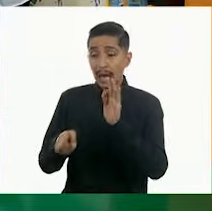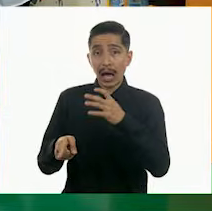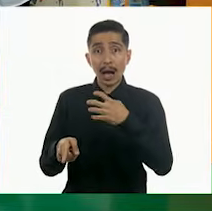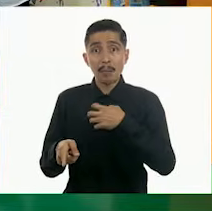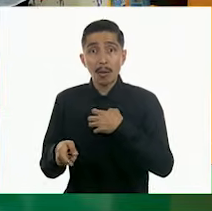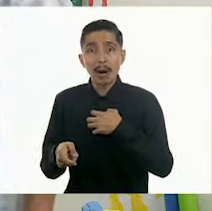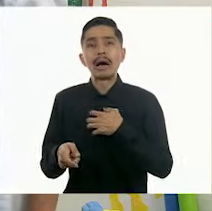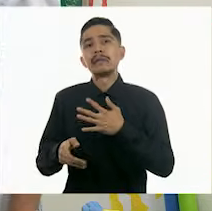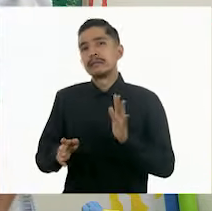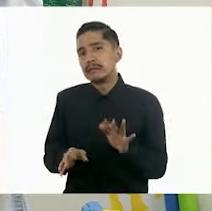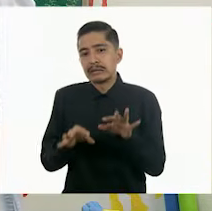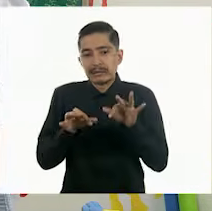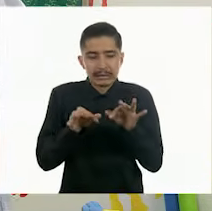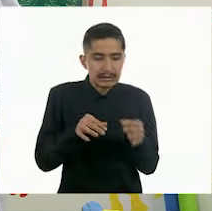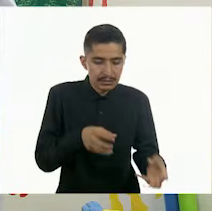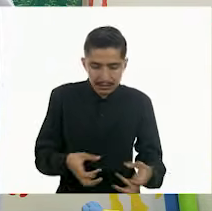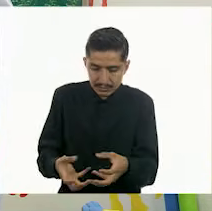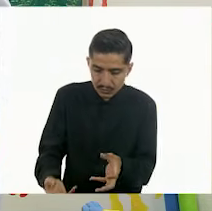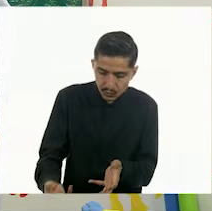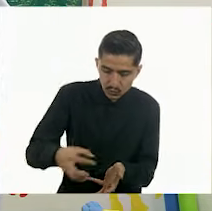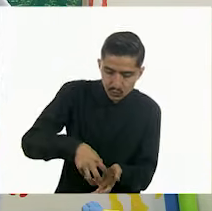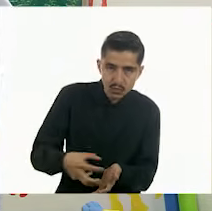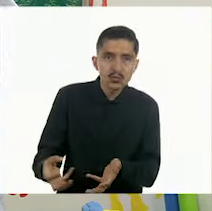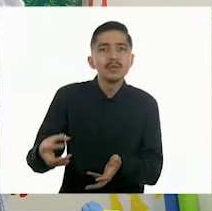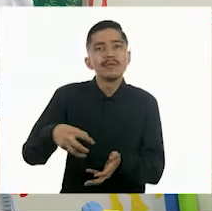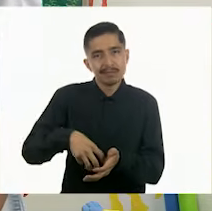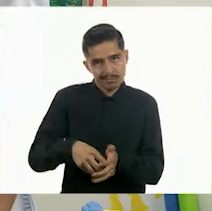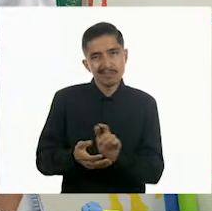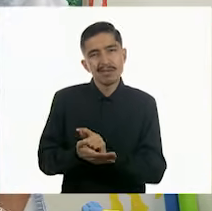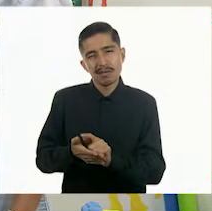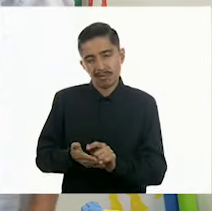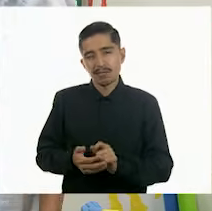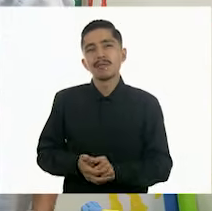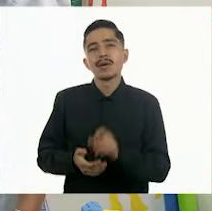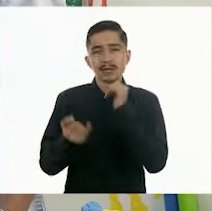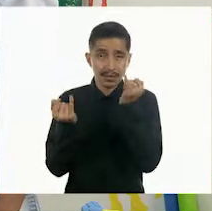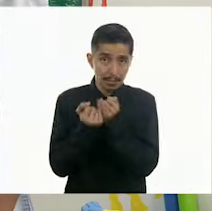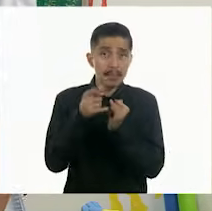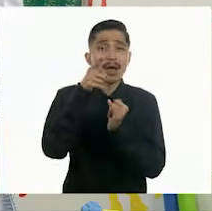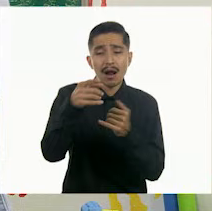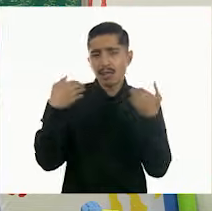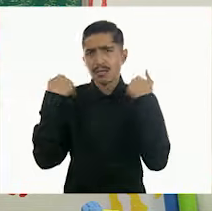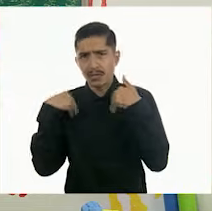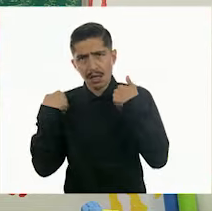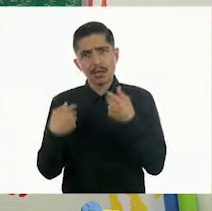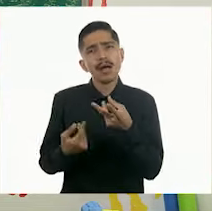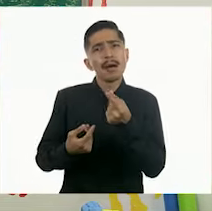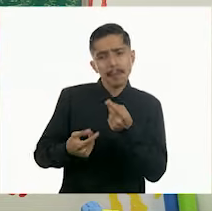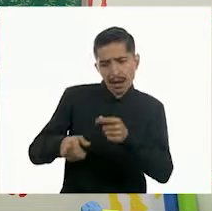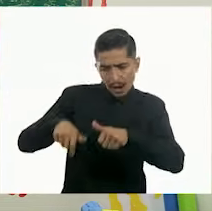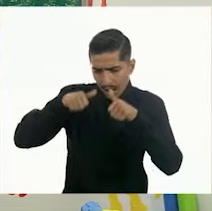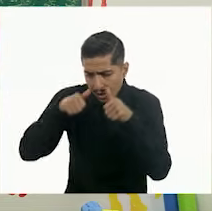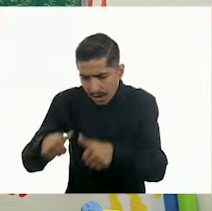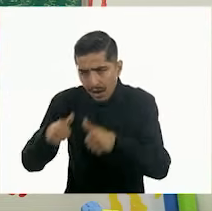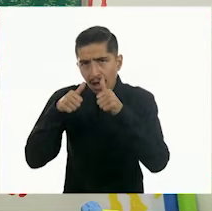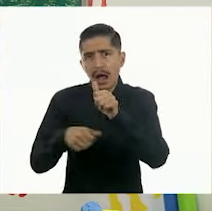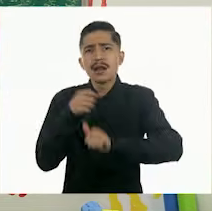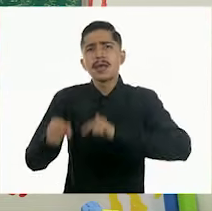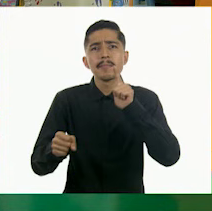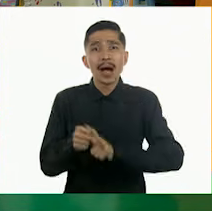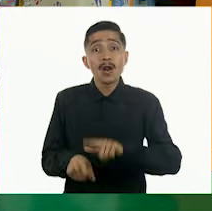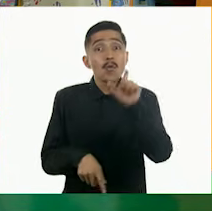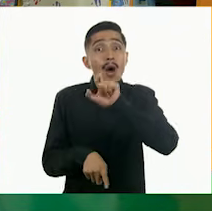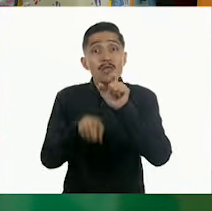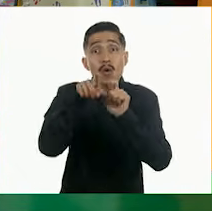ponlo en bolsitas biodegradables. Claro. Muy importante. Saca a pasear a tu mascota y dedícale tiempo. Sí, también. Cuando lo saques, llévala con su